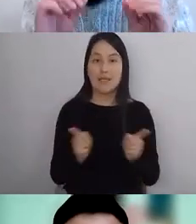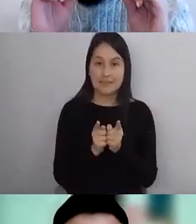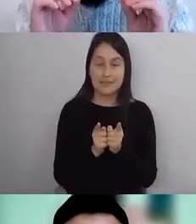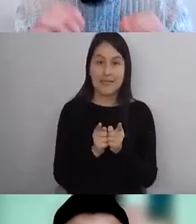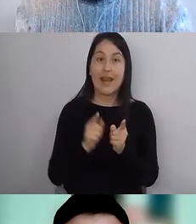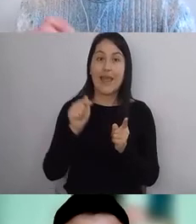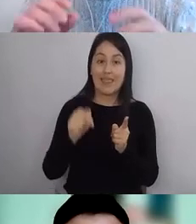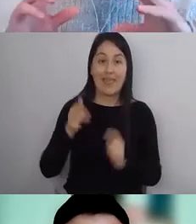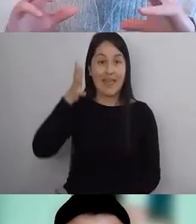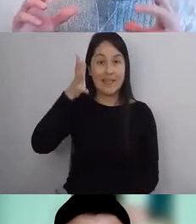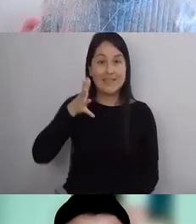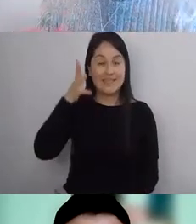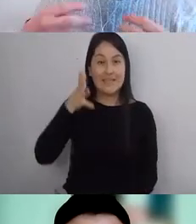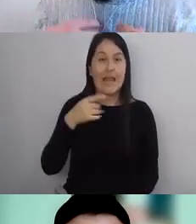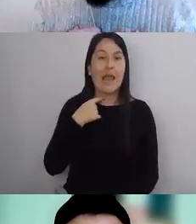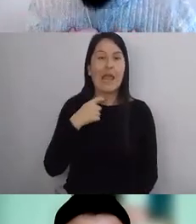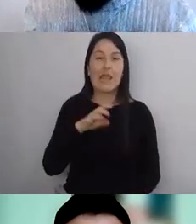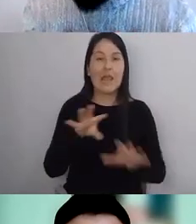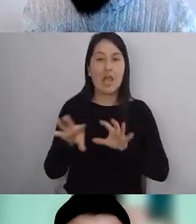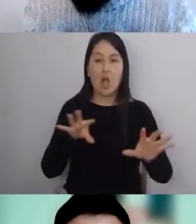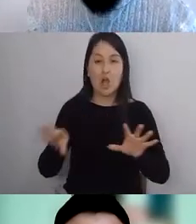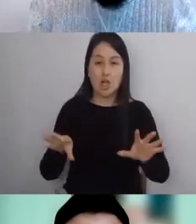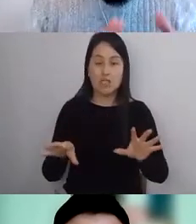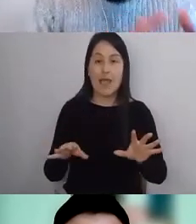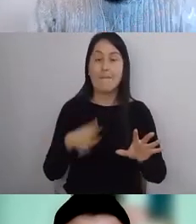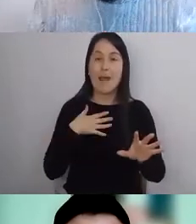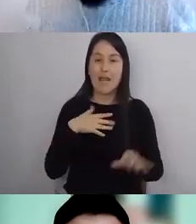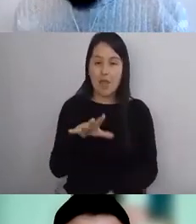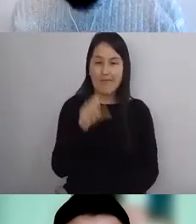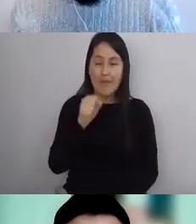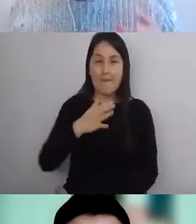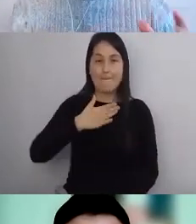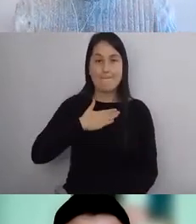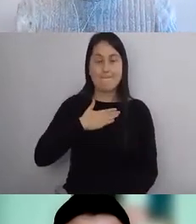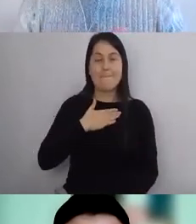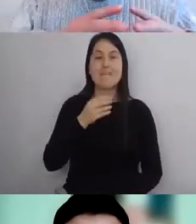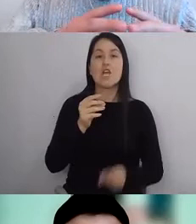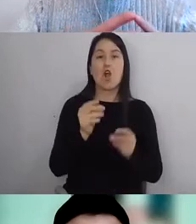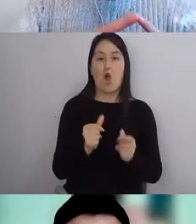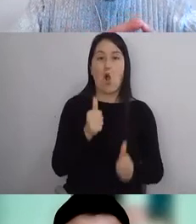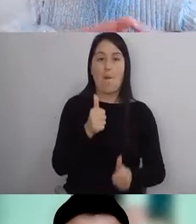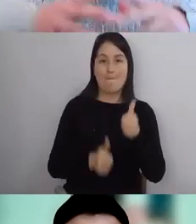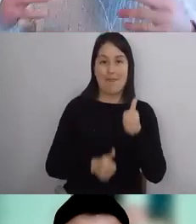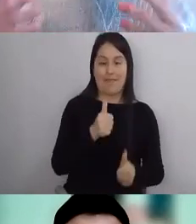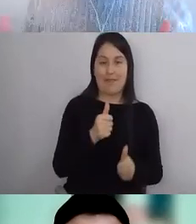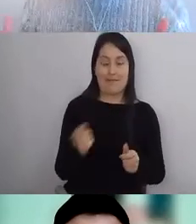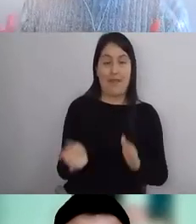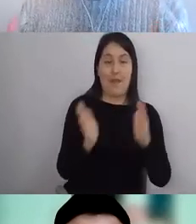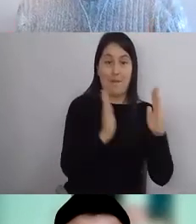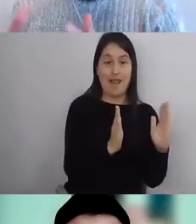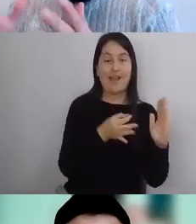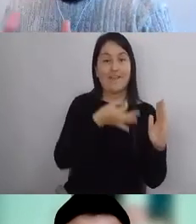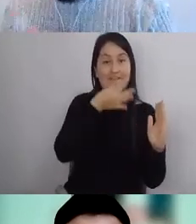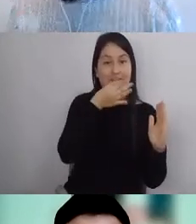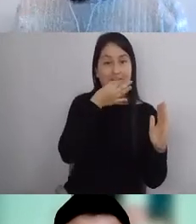darnos recomendaciones para identificar mis propias competencias. A mano izquierda tenemos en color verde las cosas que debiéramos